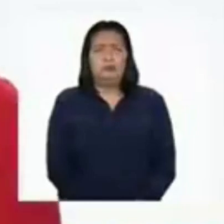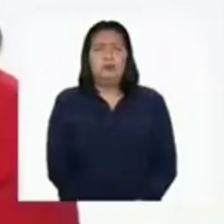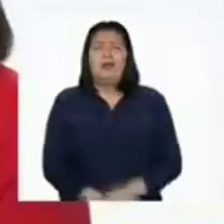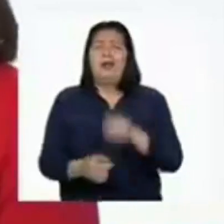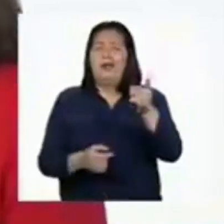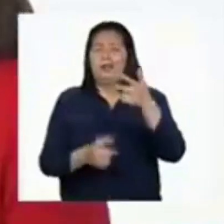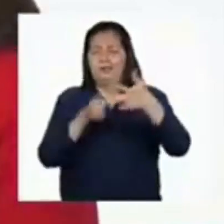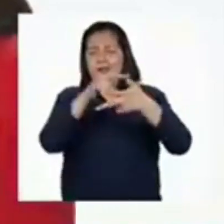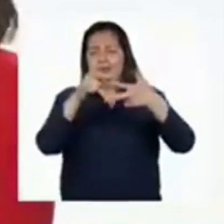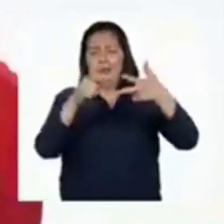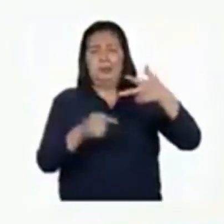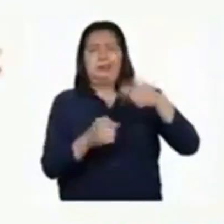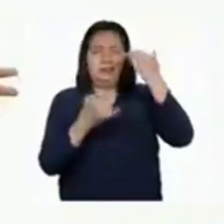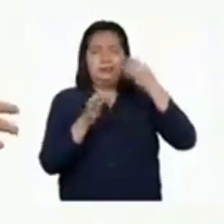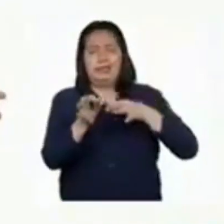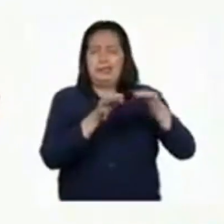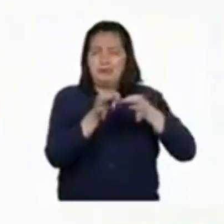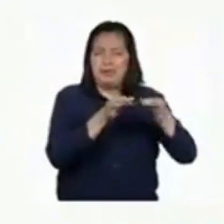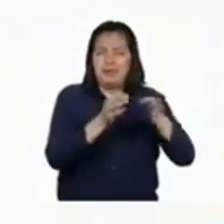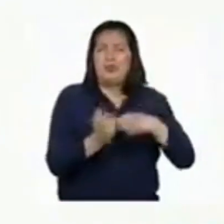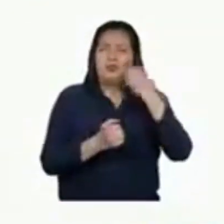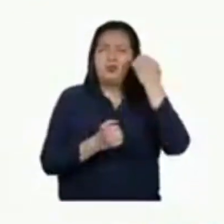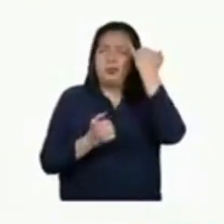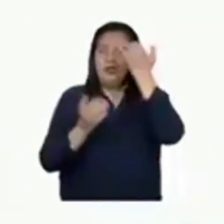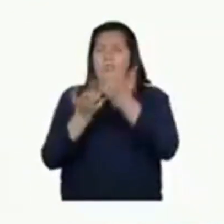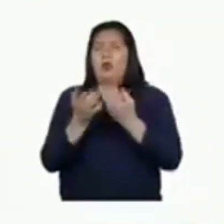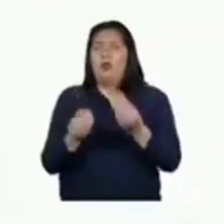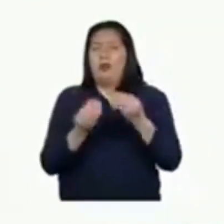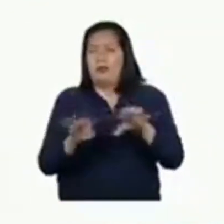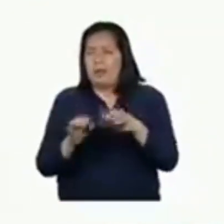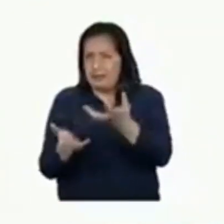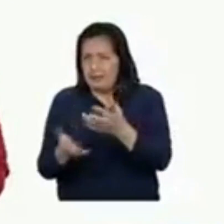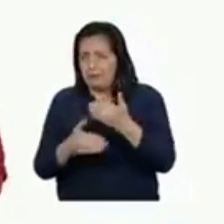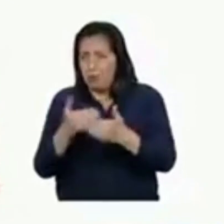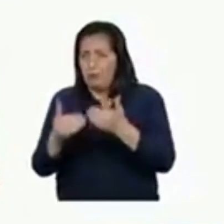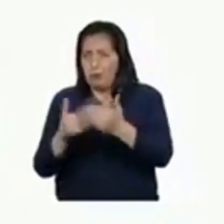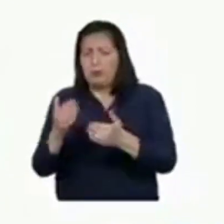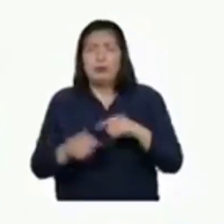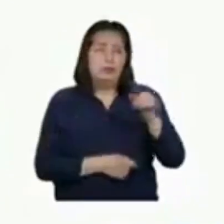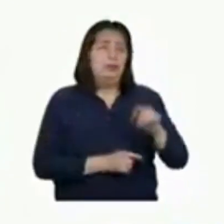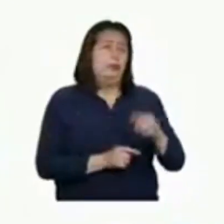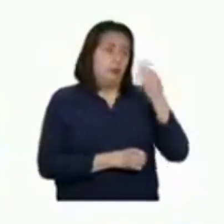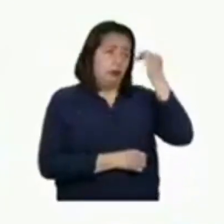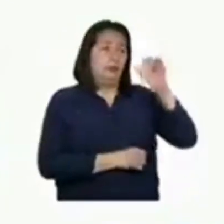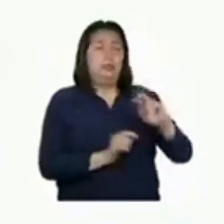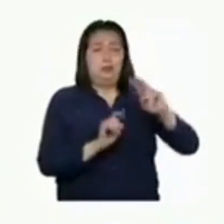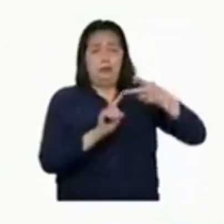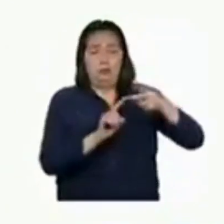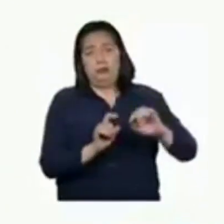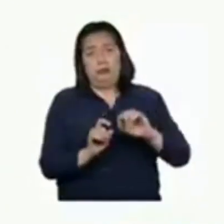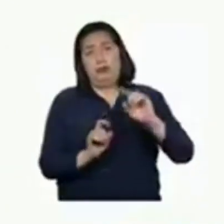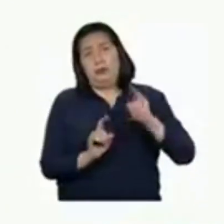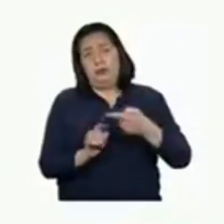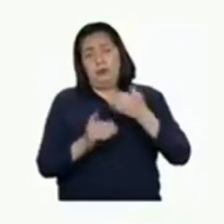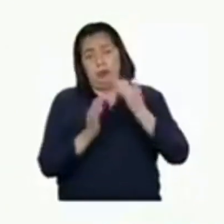Creo que estas tres ideas son como la descripción de la propuesta paso a paso. Entonces debería notarse que una idea sigue a la otra, es